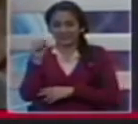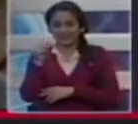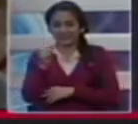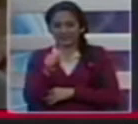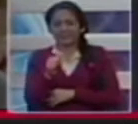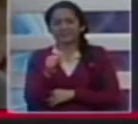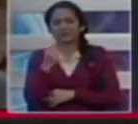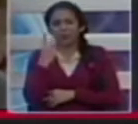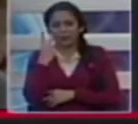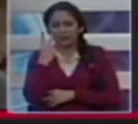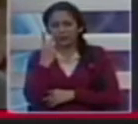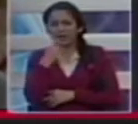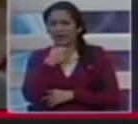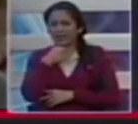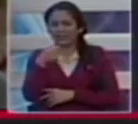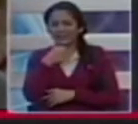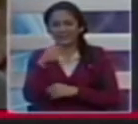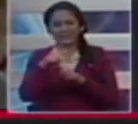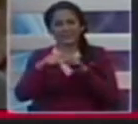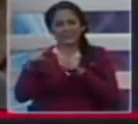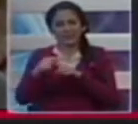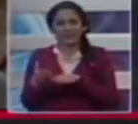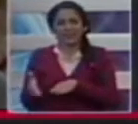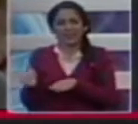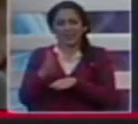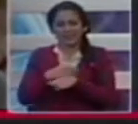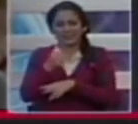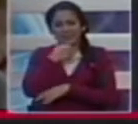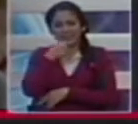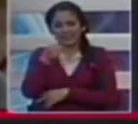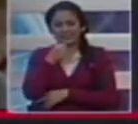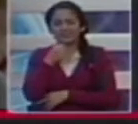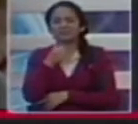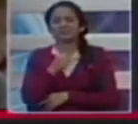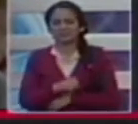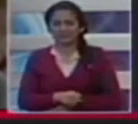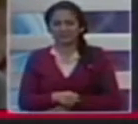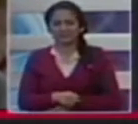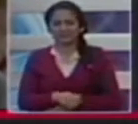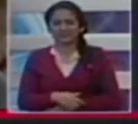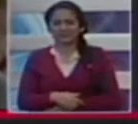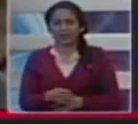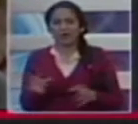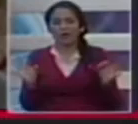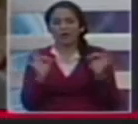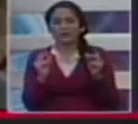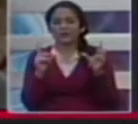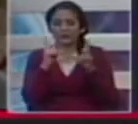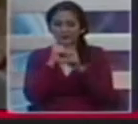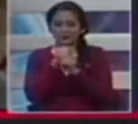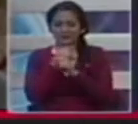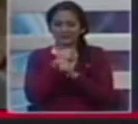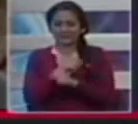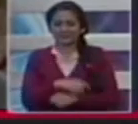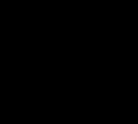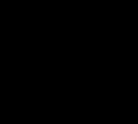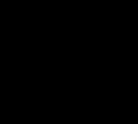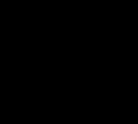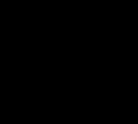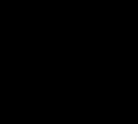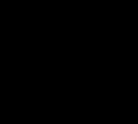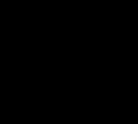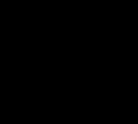todo lo que necesita chequear, cada una de las notas, todo lo que sale en nuestro programa. Pueden seguirnos también en Twitter, en @enbogaSR.